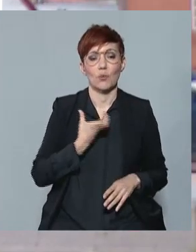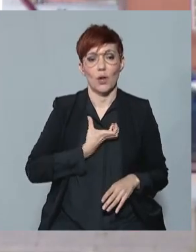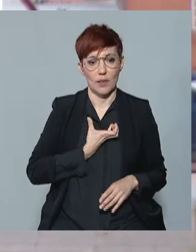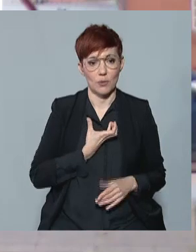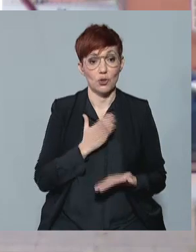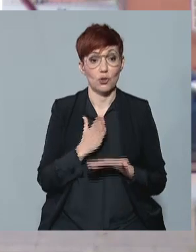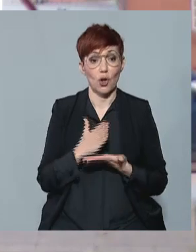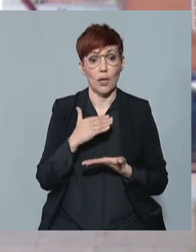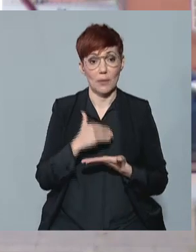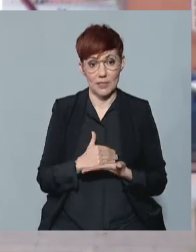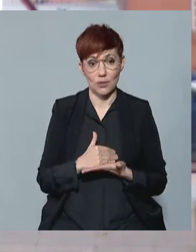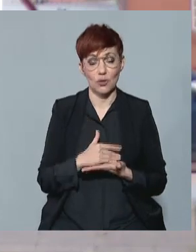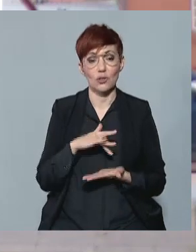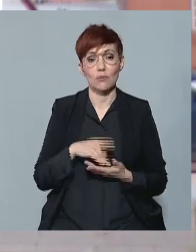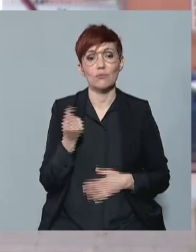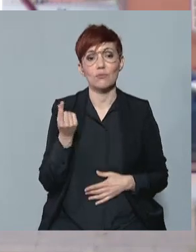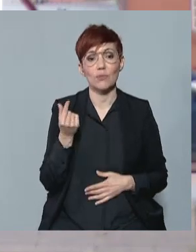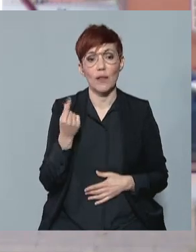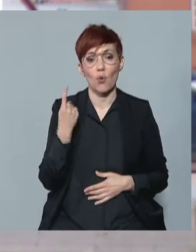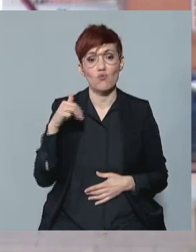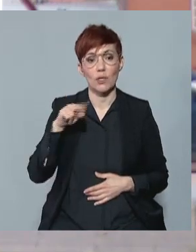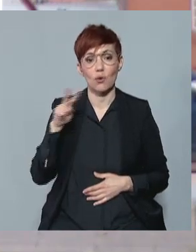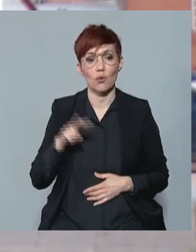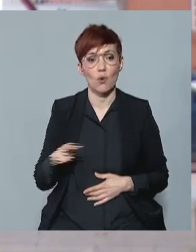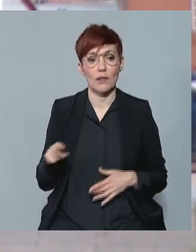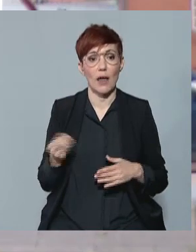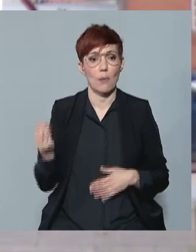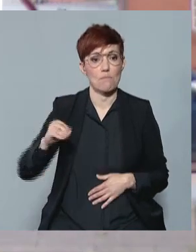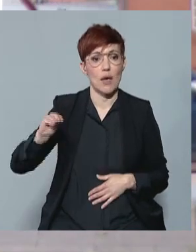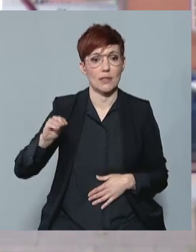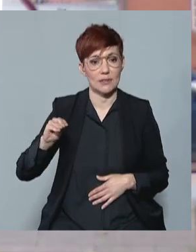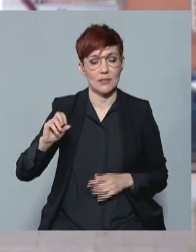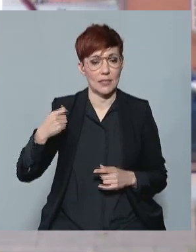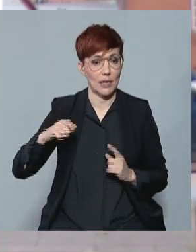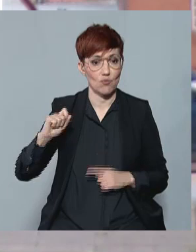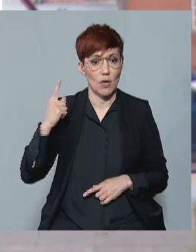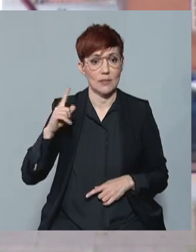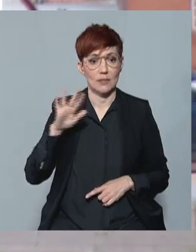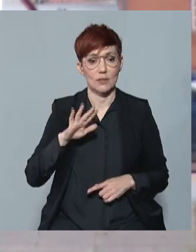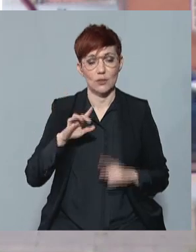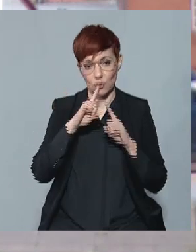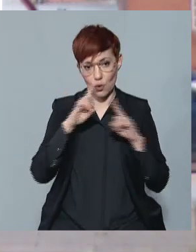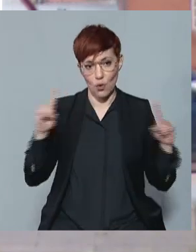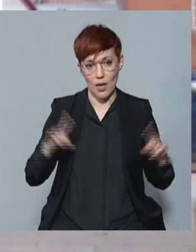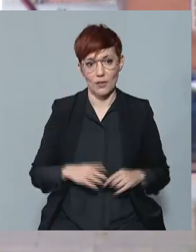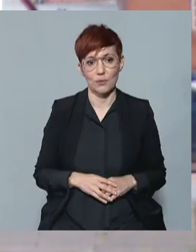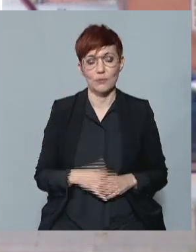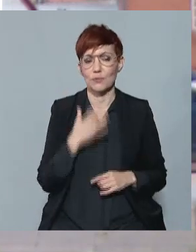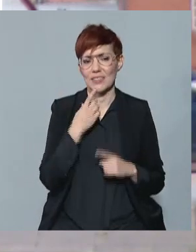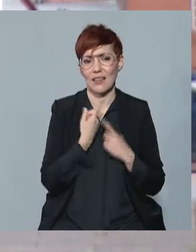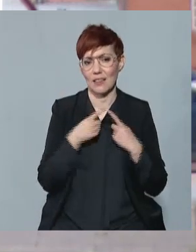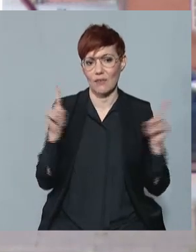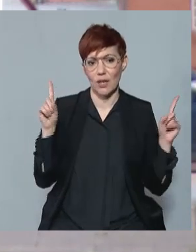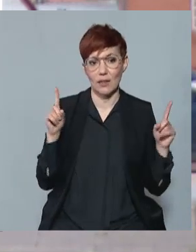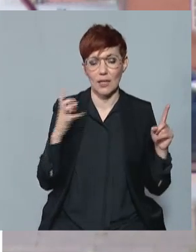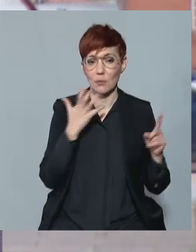más se ha incrementado el precio del metro cuadrado a lo largo de todo 2022 pero hay grandes diferencias entre los